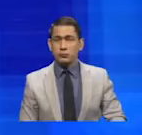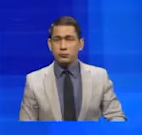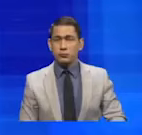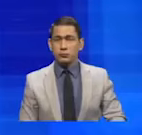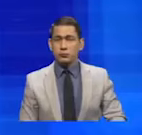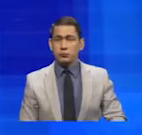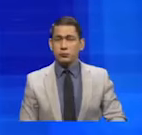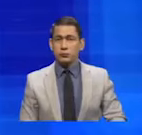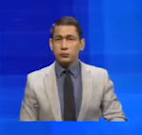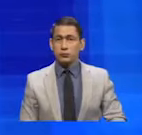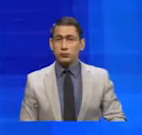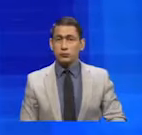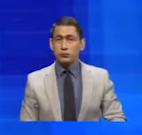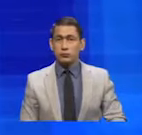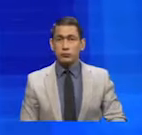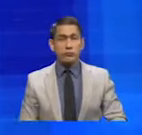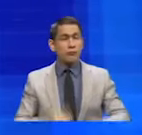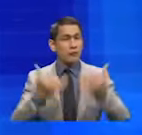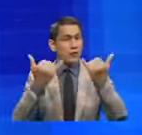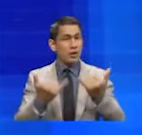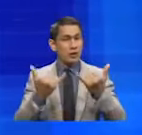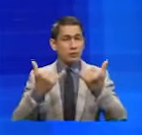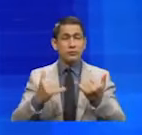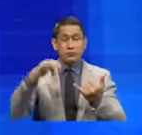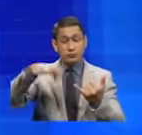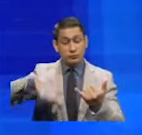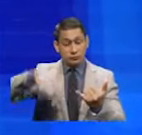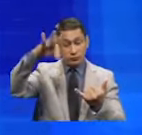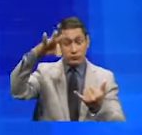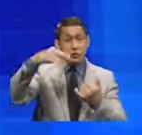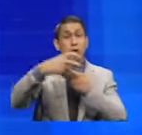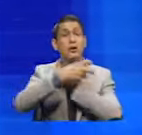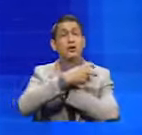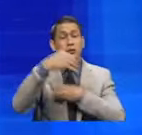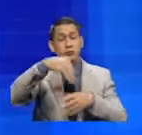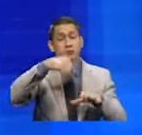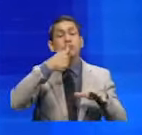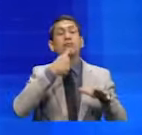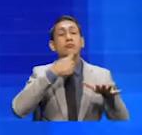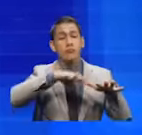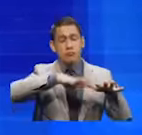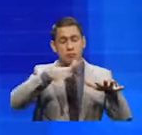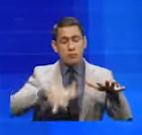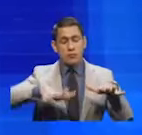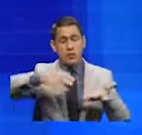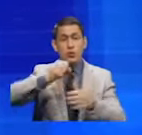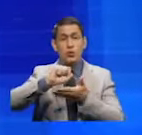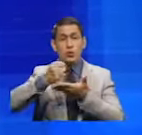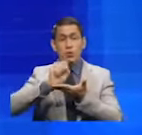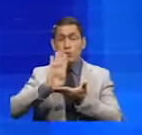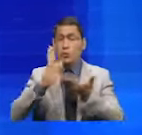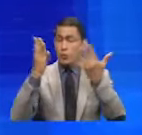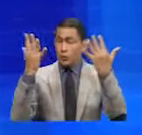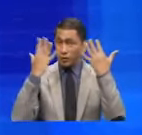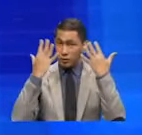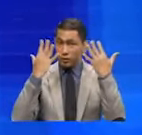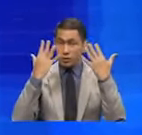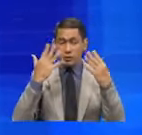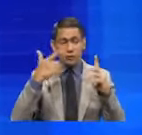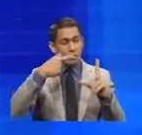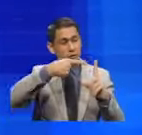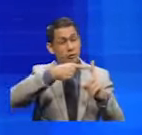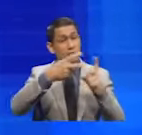Y aparece el cuerpo sin vida de un hombre en el estero Salado, en el suburbio de Guayaquil. Se investiga si el occiso